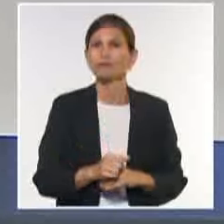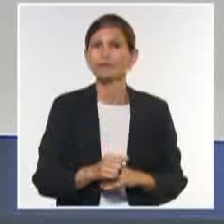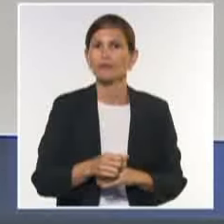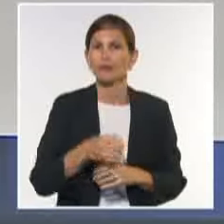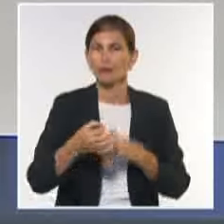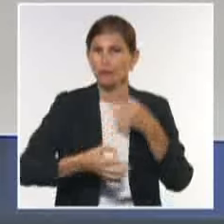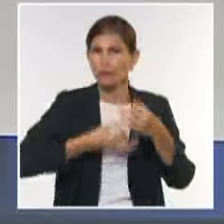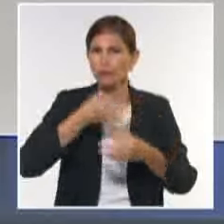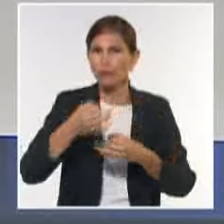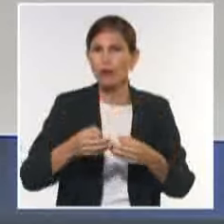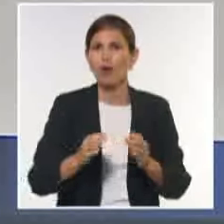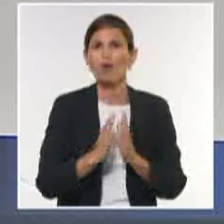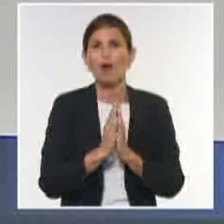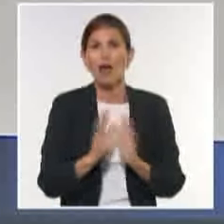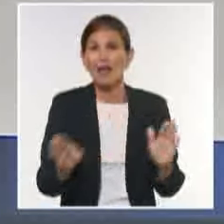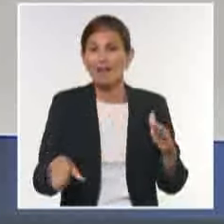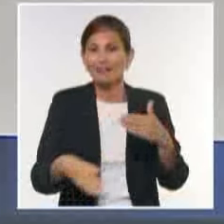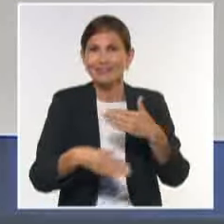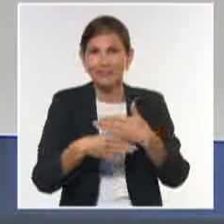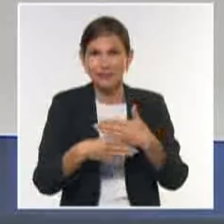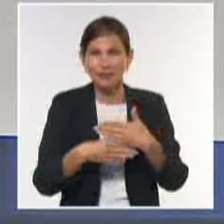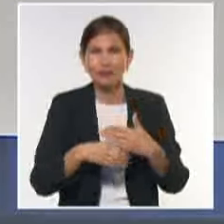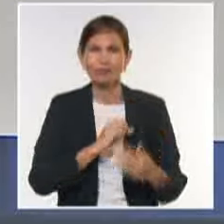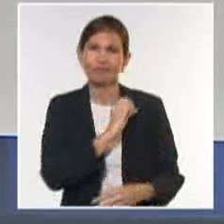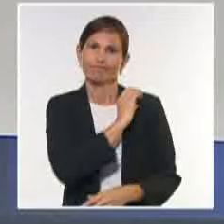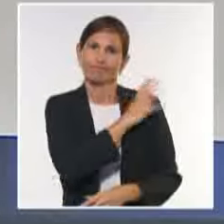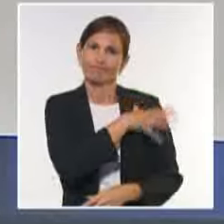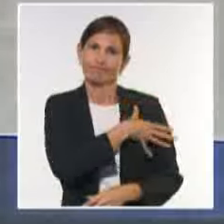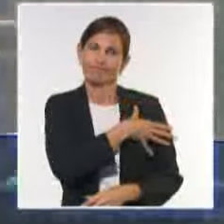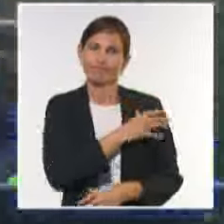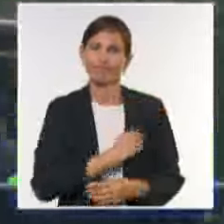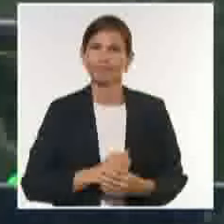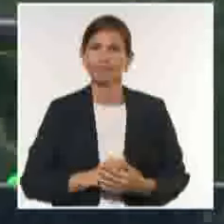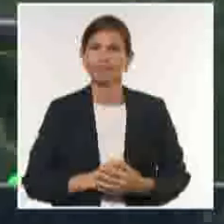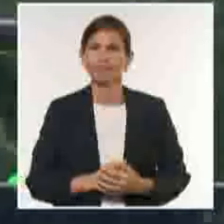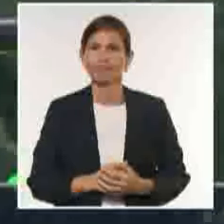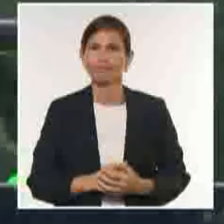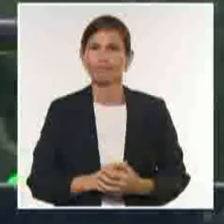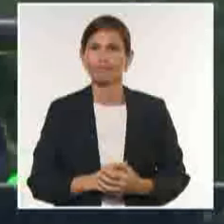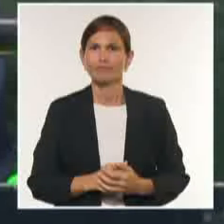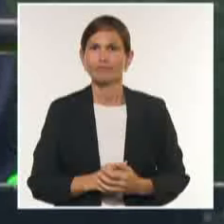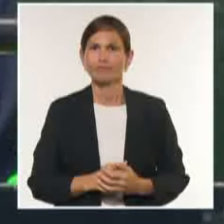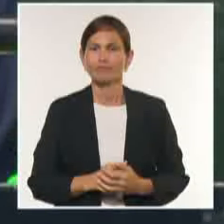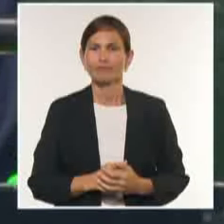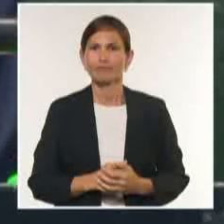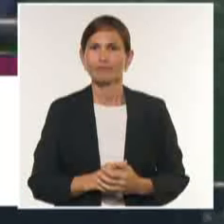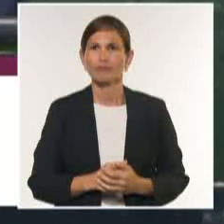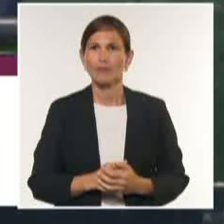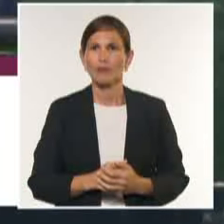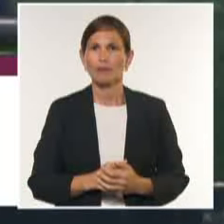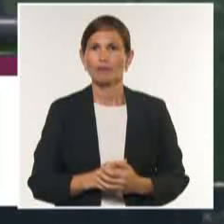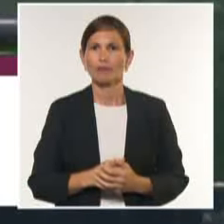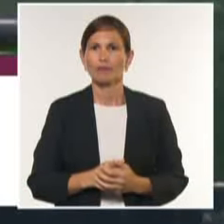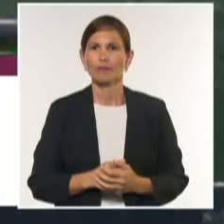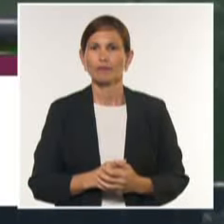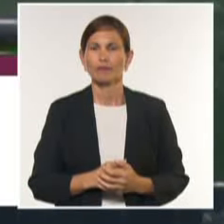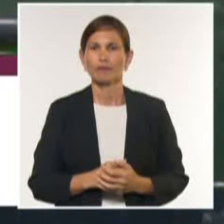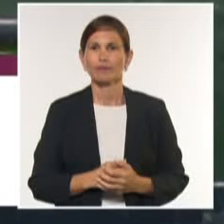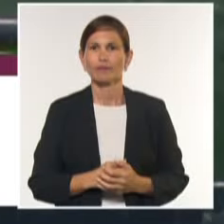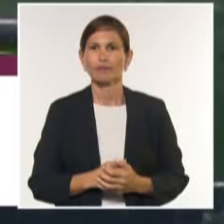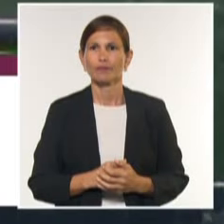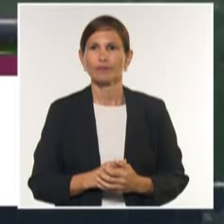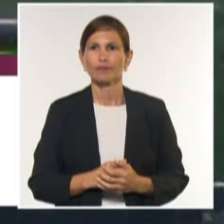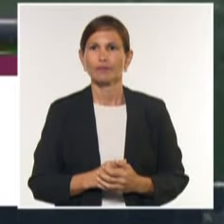fin del genocidio que se comete en Palestina. Nuestro país sufre el impacto devastador